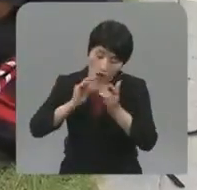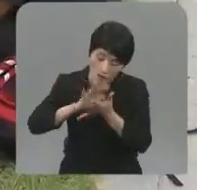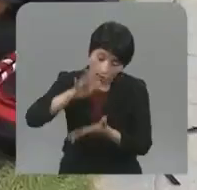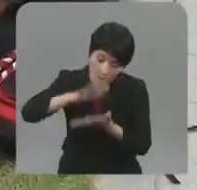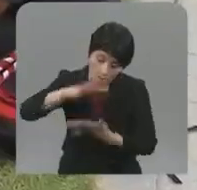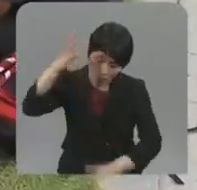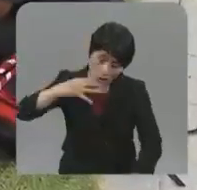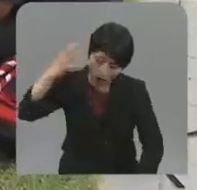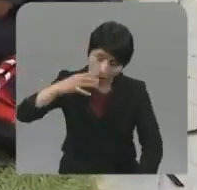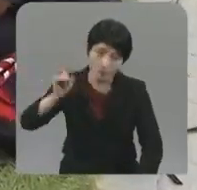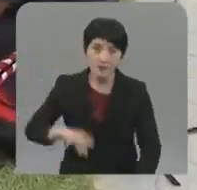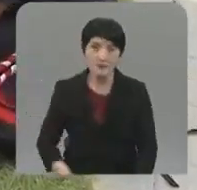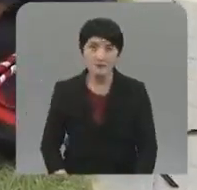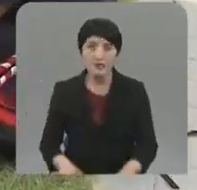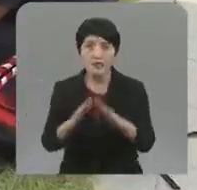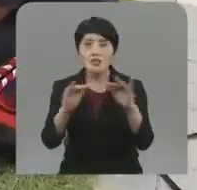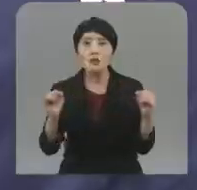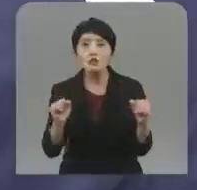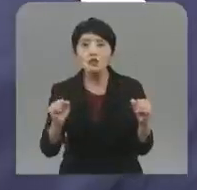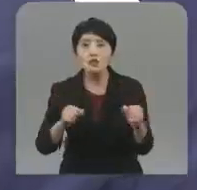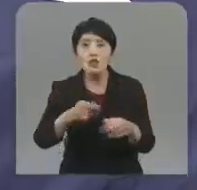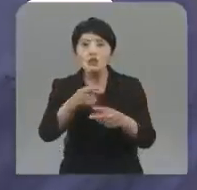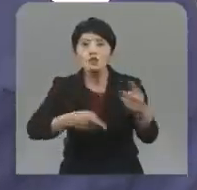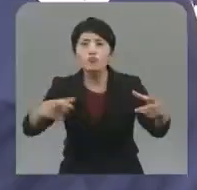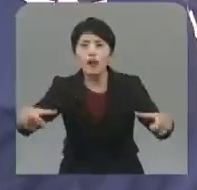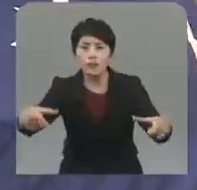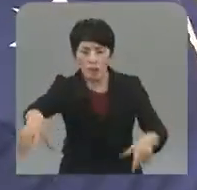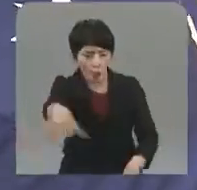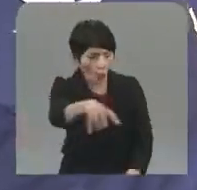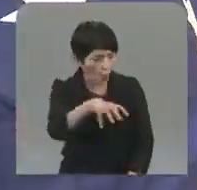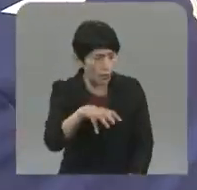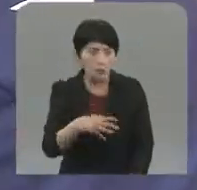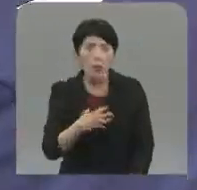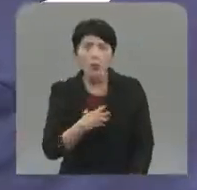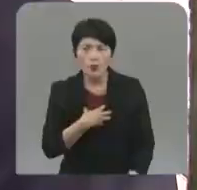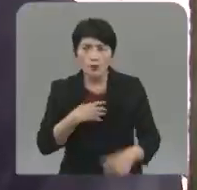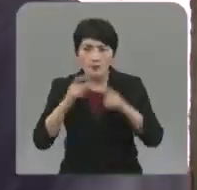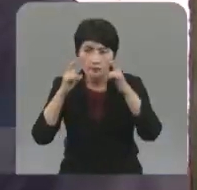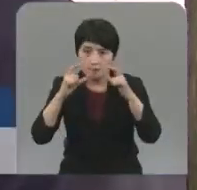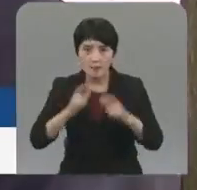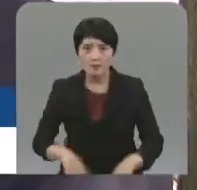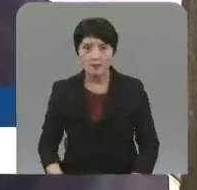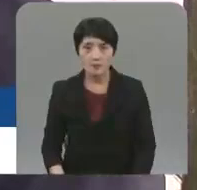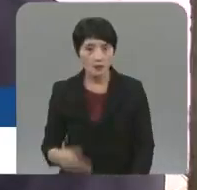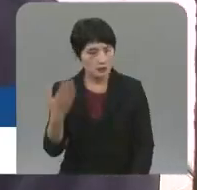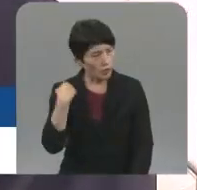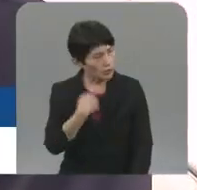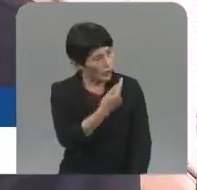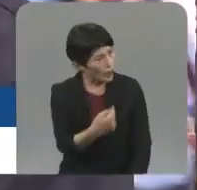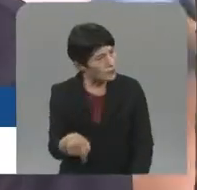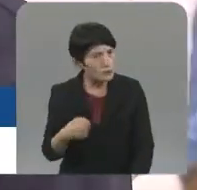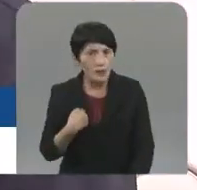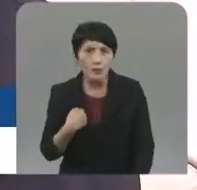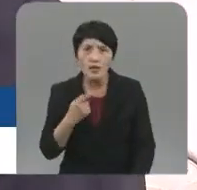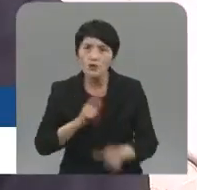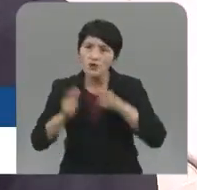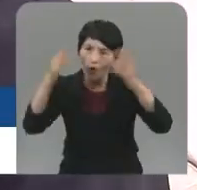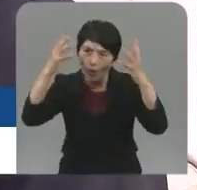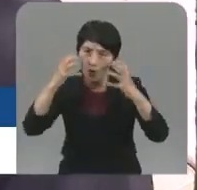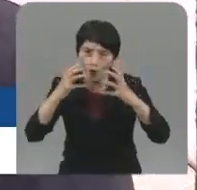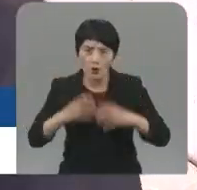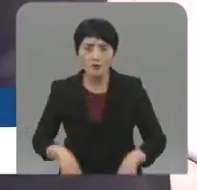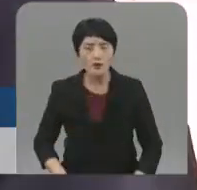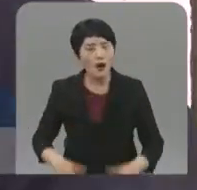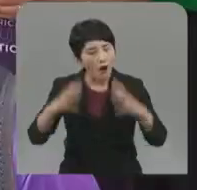que azota Corea estos días genera inquietud entre los organizadores Pues solo entre el martes 1 y el miércoles 2 de Agosto ya han reportado